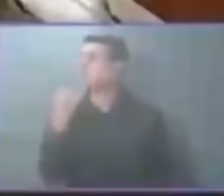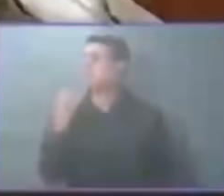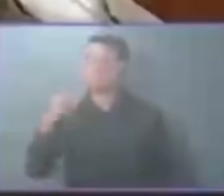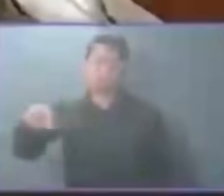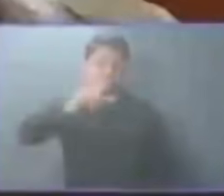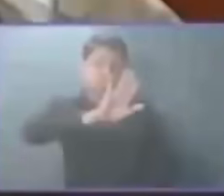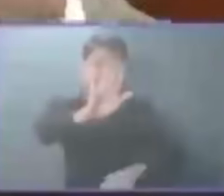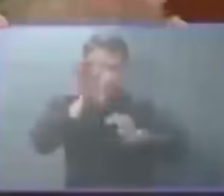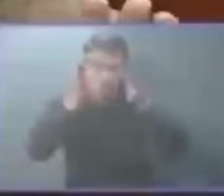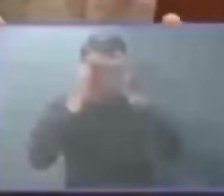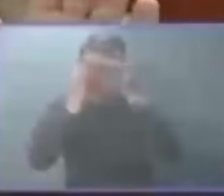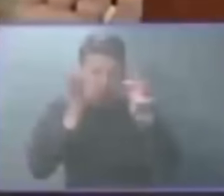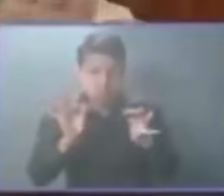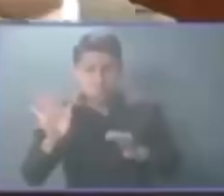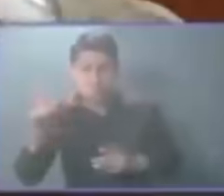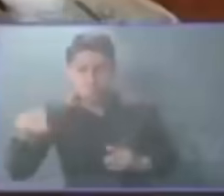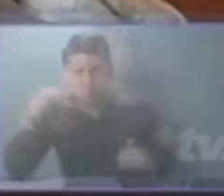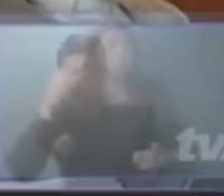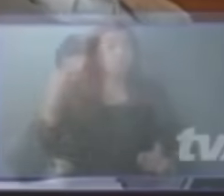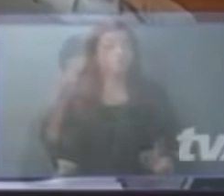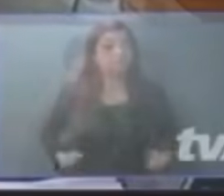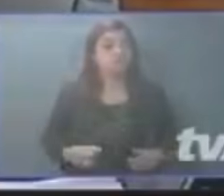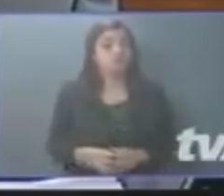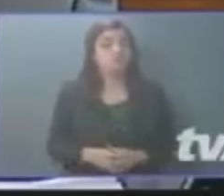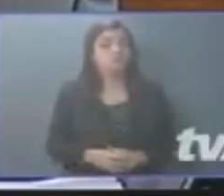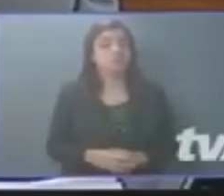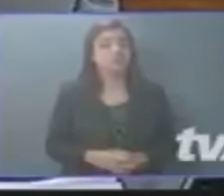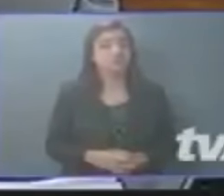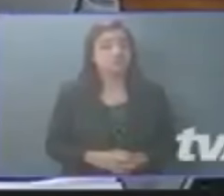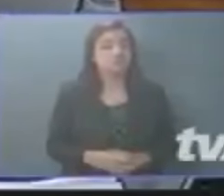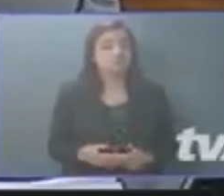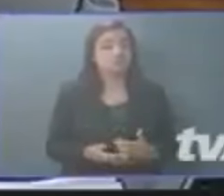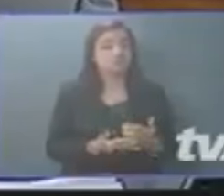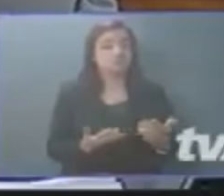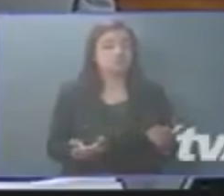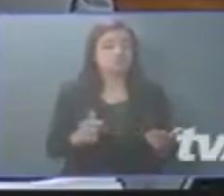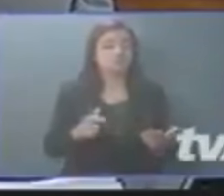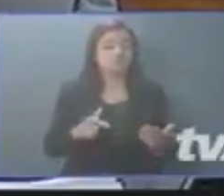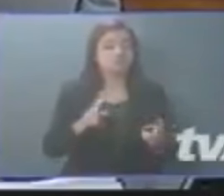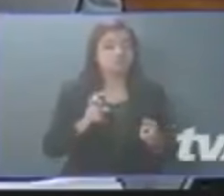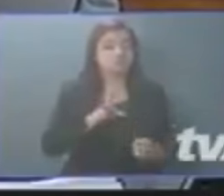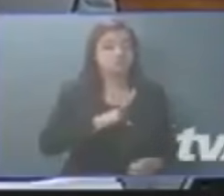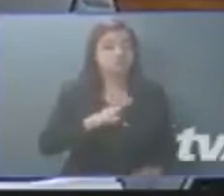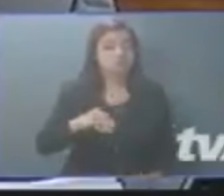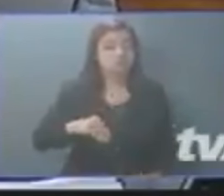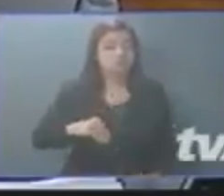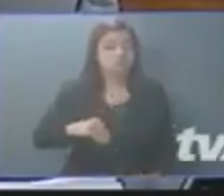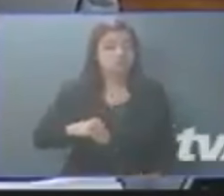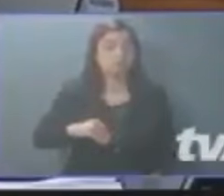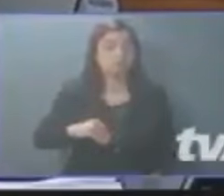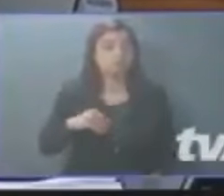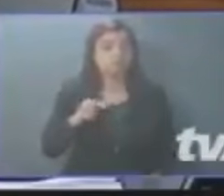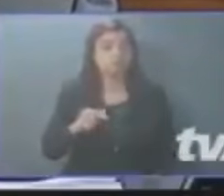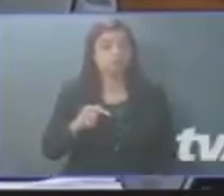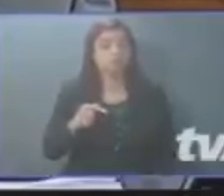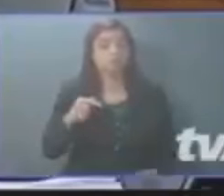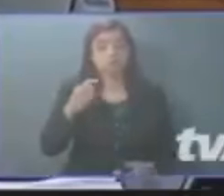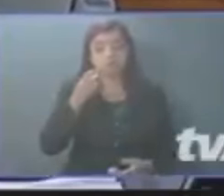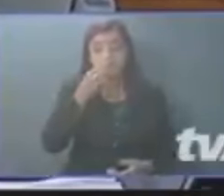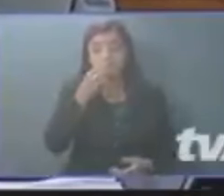ustedes, ¿le creen? Allá ustedes. Eso... Y que dentro de las cajas familiares que están